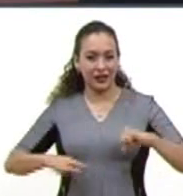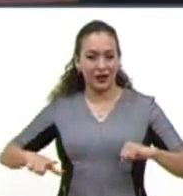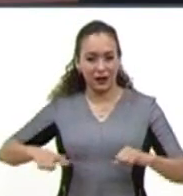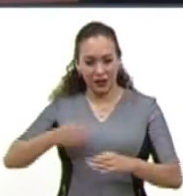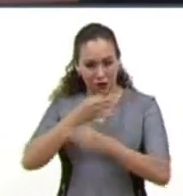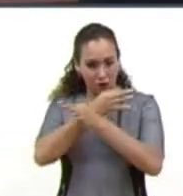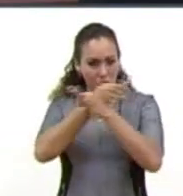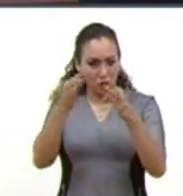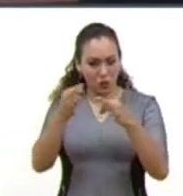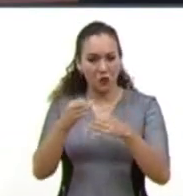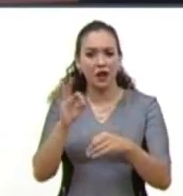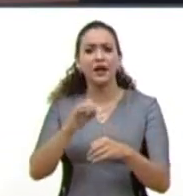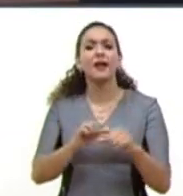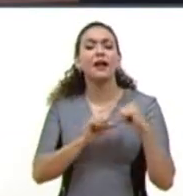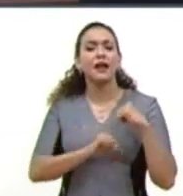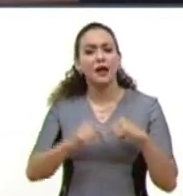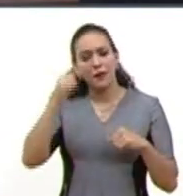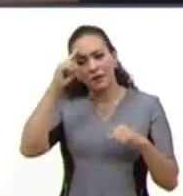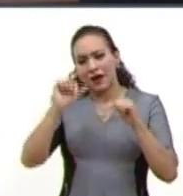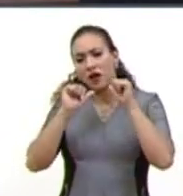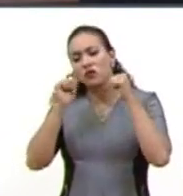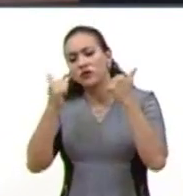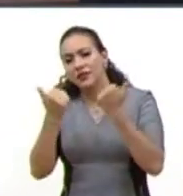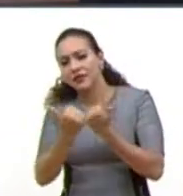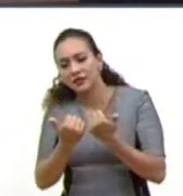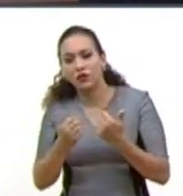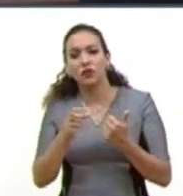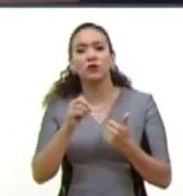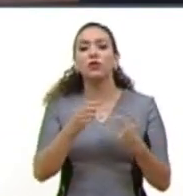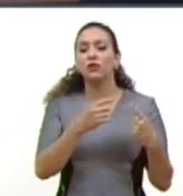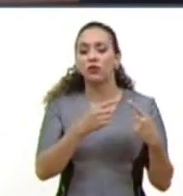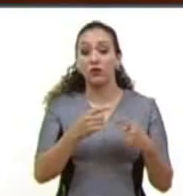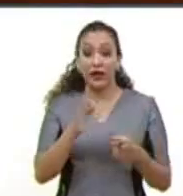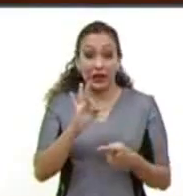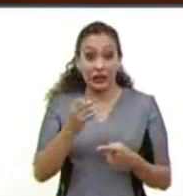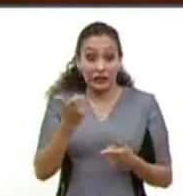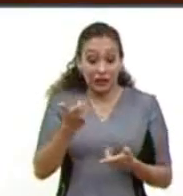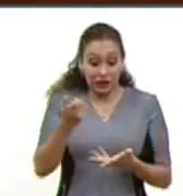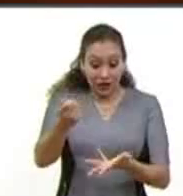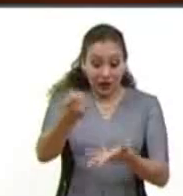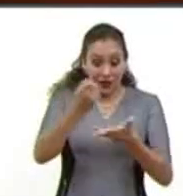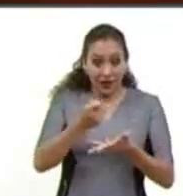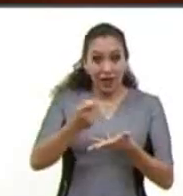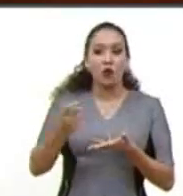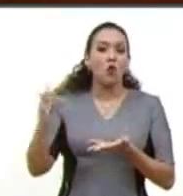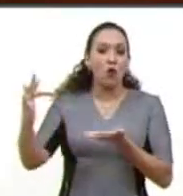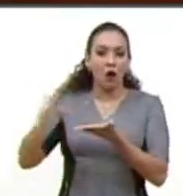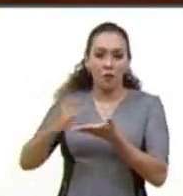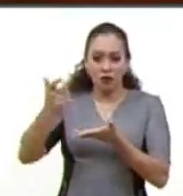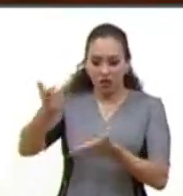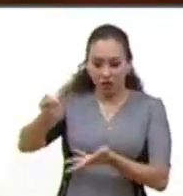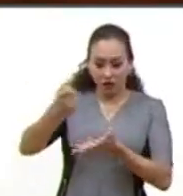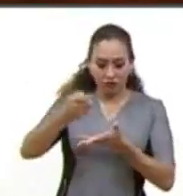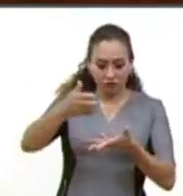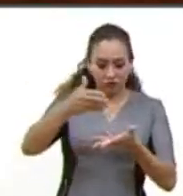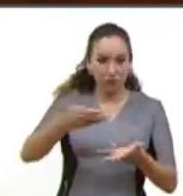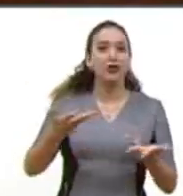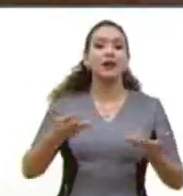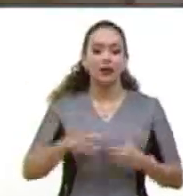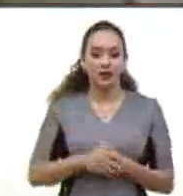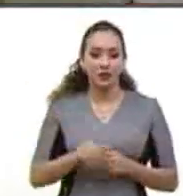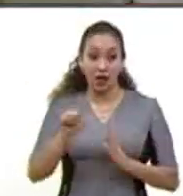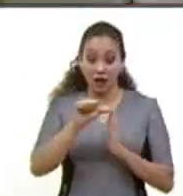dirección o administración de una asociación civil que recibiera fondos, recursos o apoyos públicos, pues el artículo